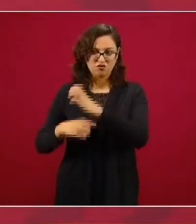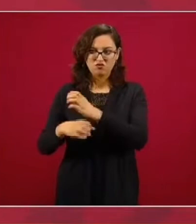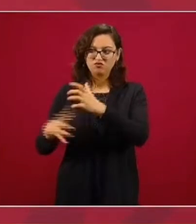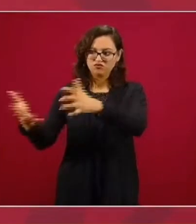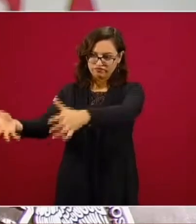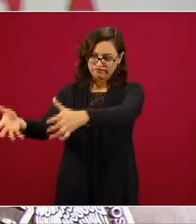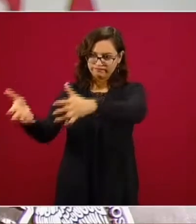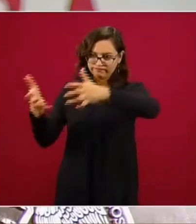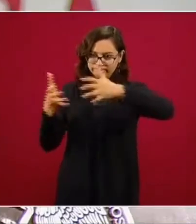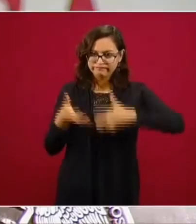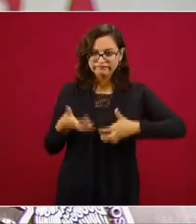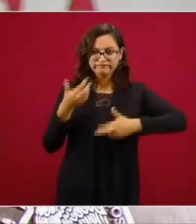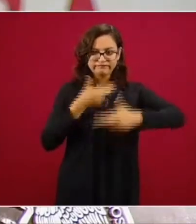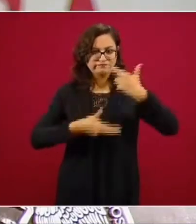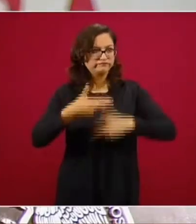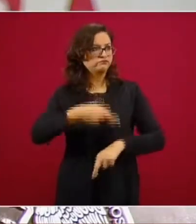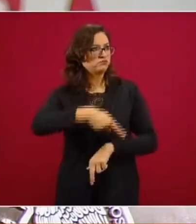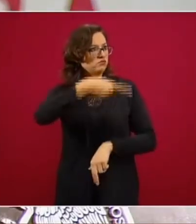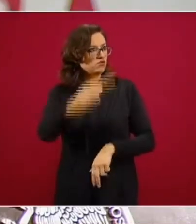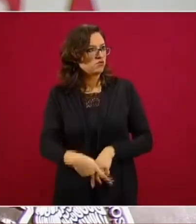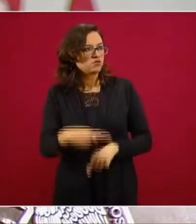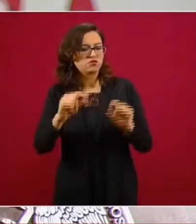del pueblo de México,